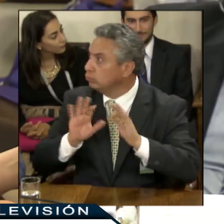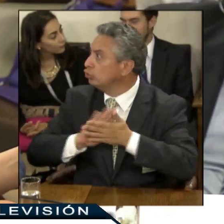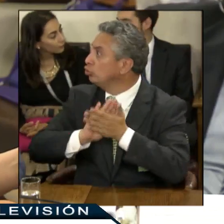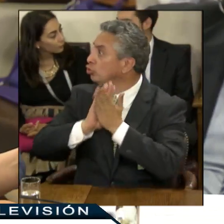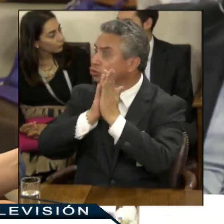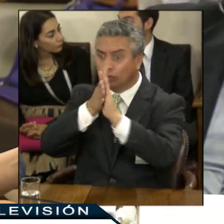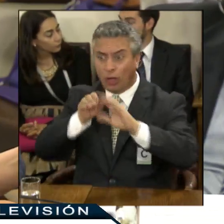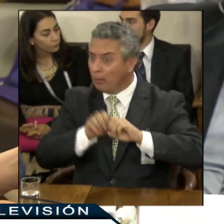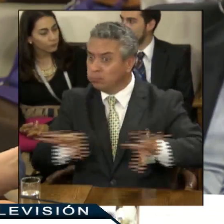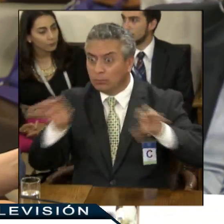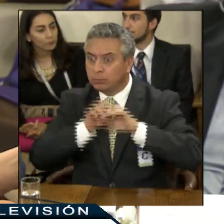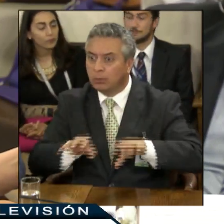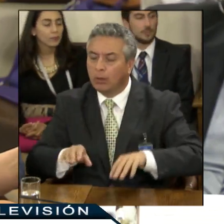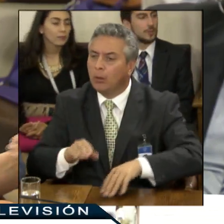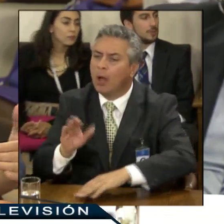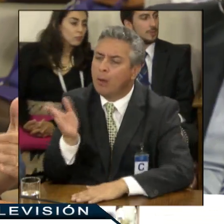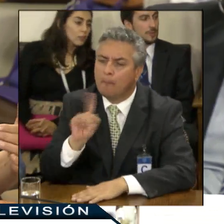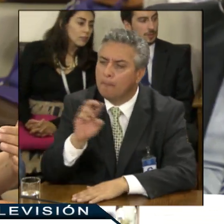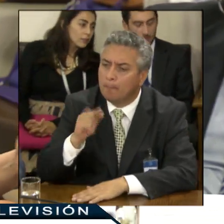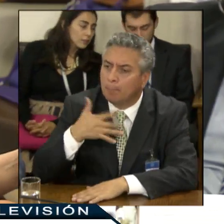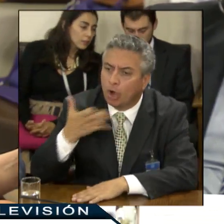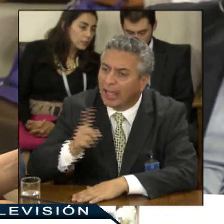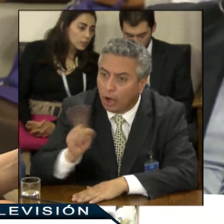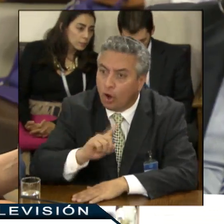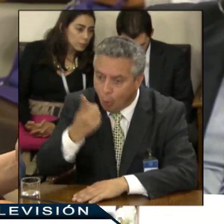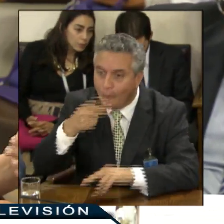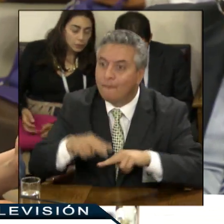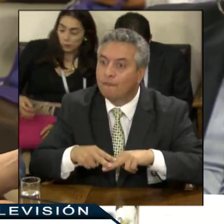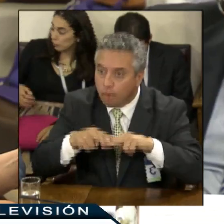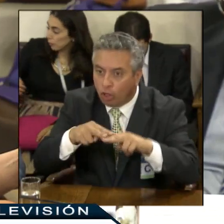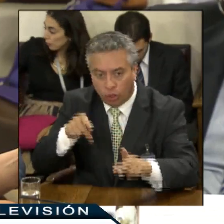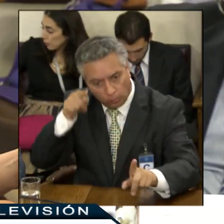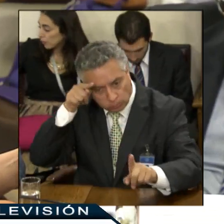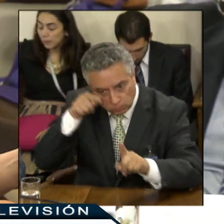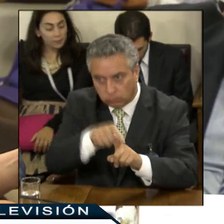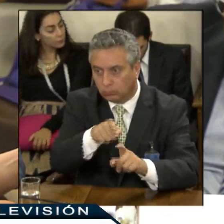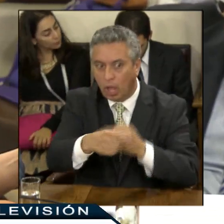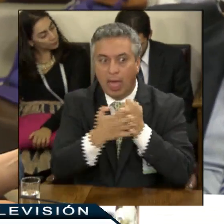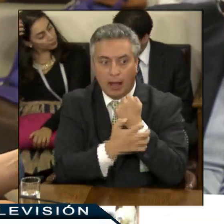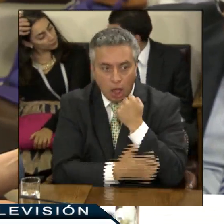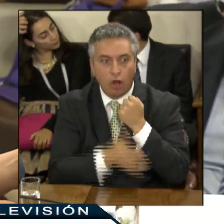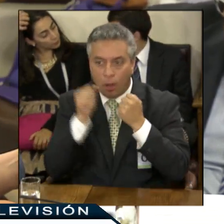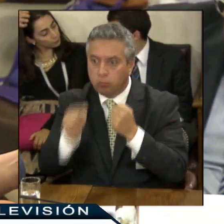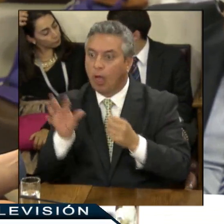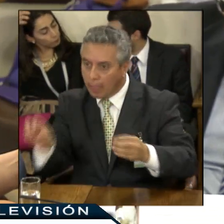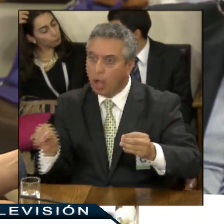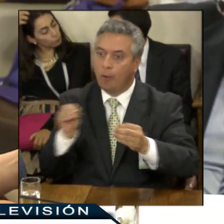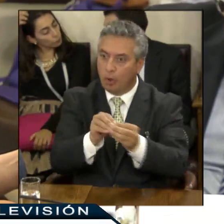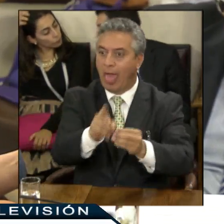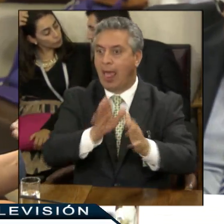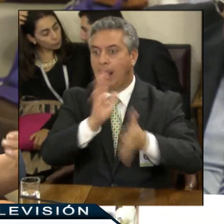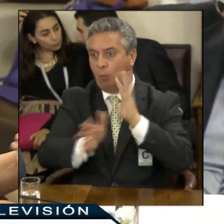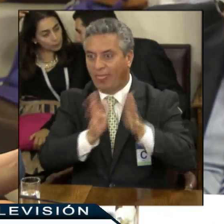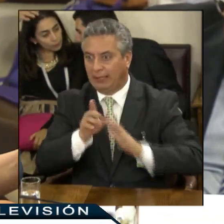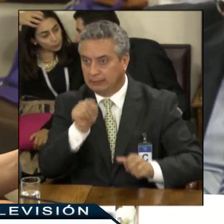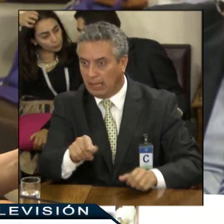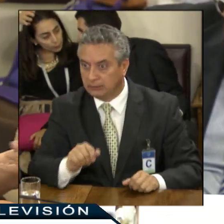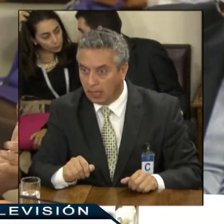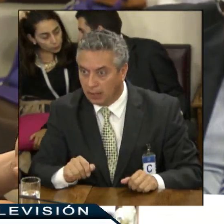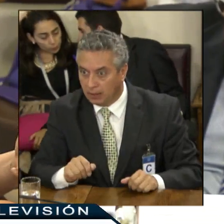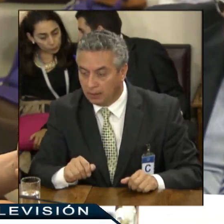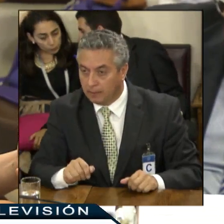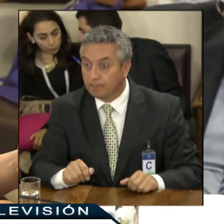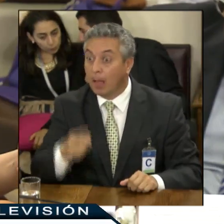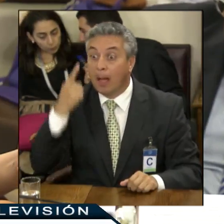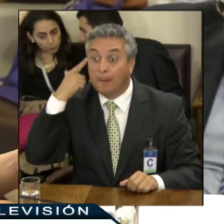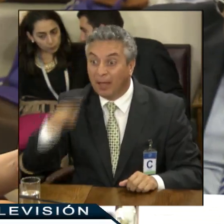partes bueno Y por qué no un fondo también para las regiones Ah para poder incorporar la lengua de seña pero que no que